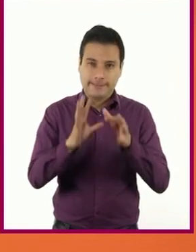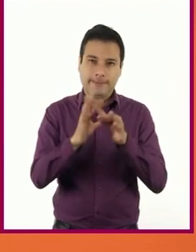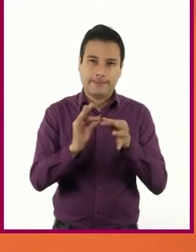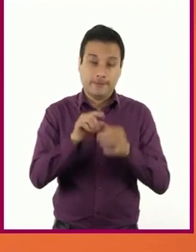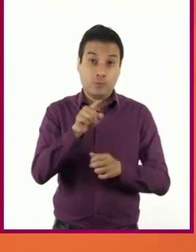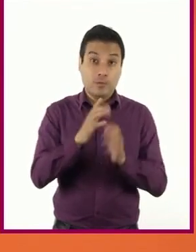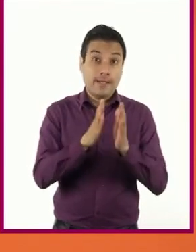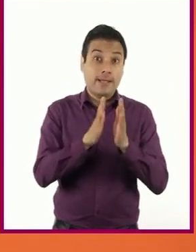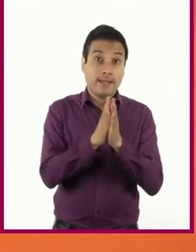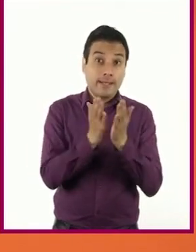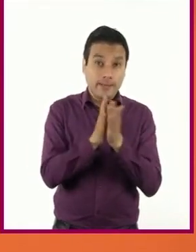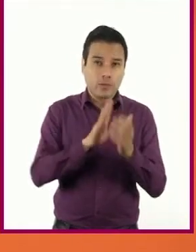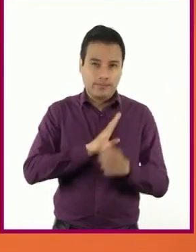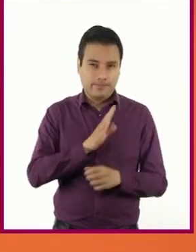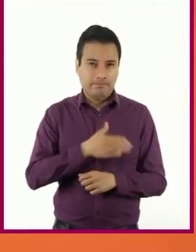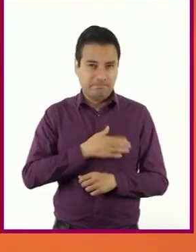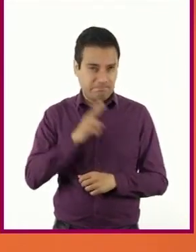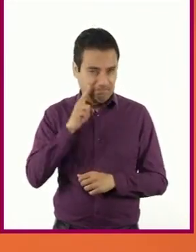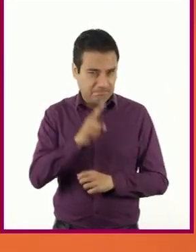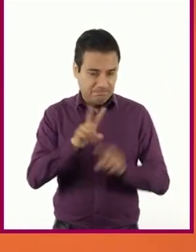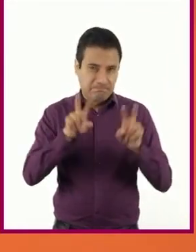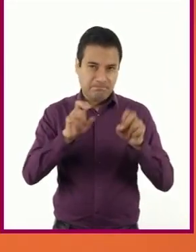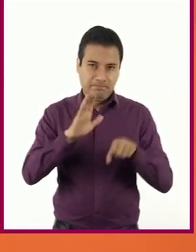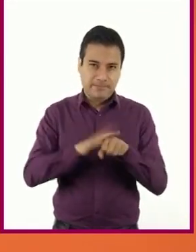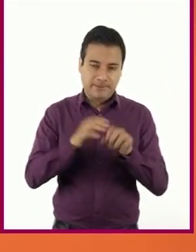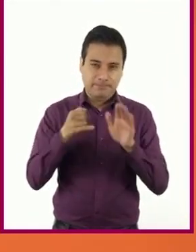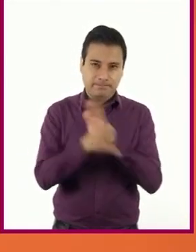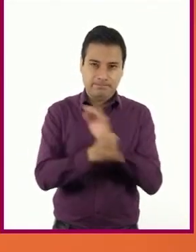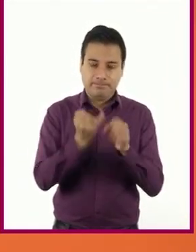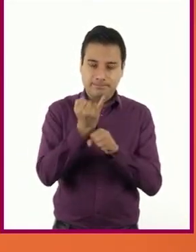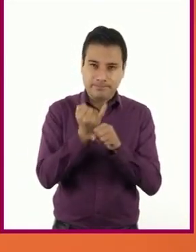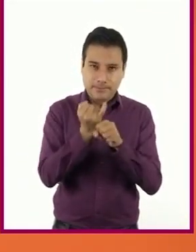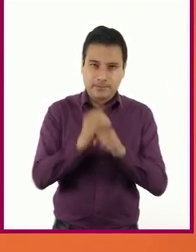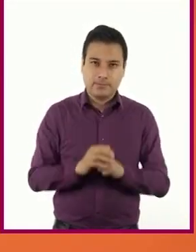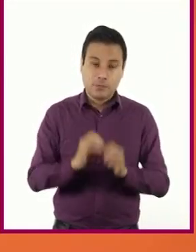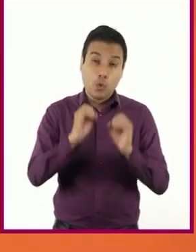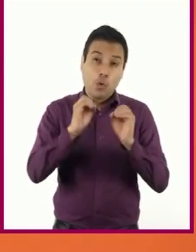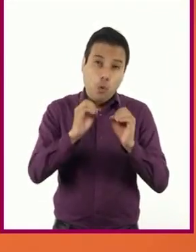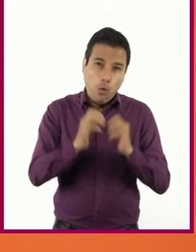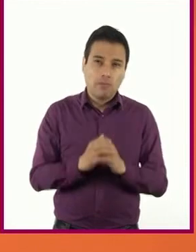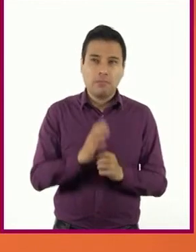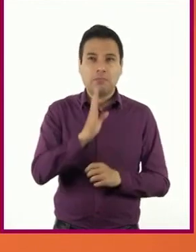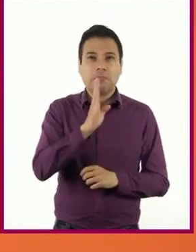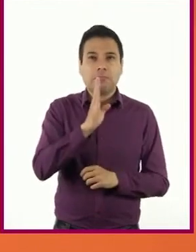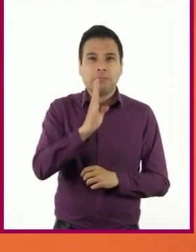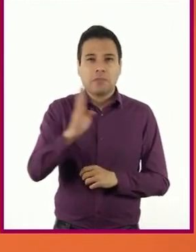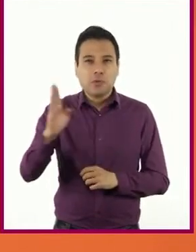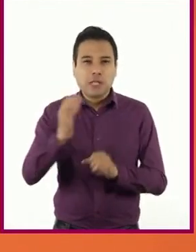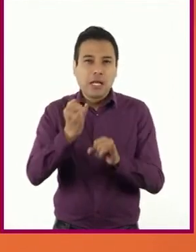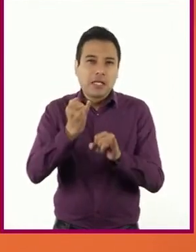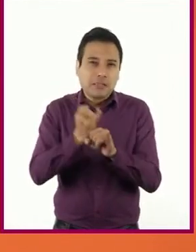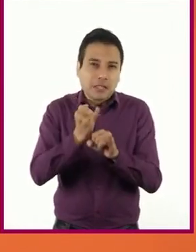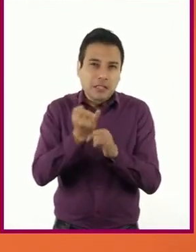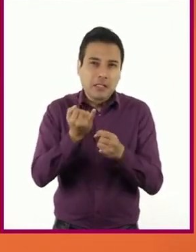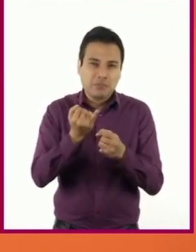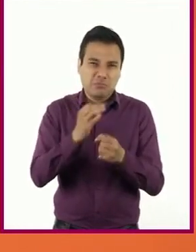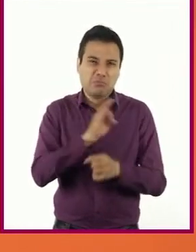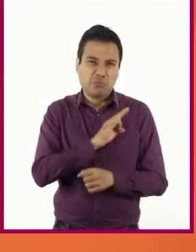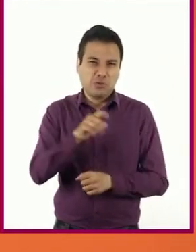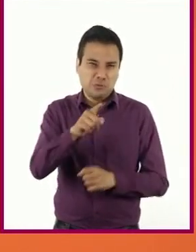libro de texto para ampliar la información. Si lo prefieren, pueden investigar en bibliotecas virtuales o públicas y por